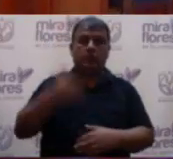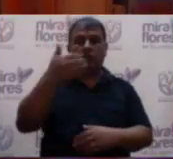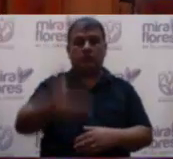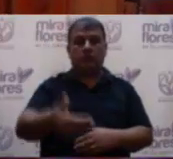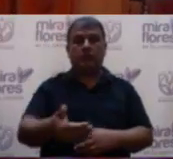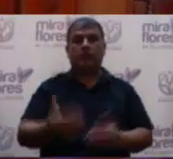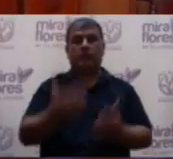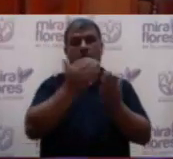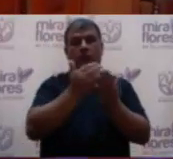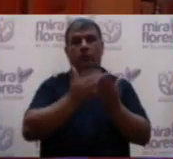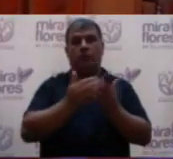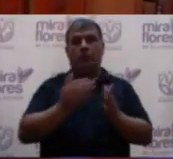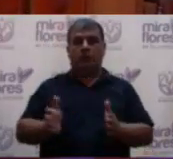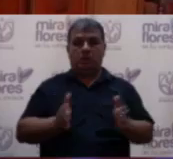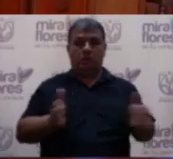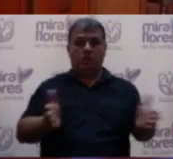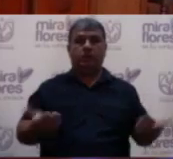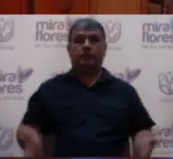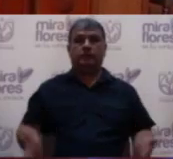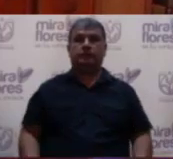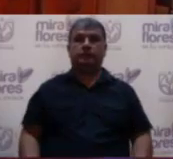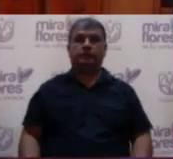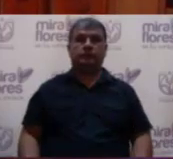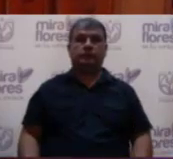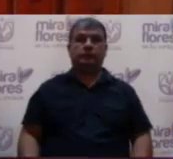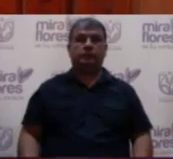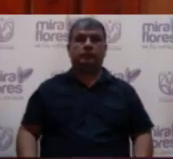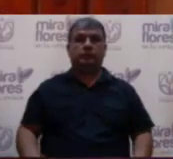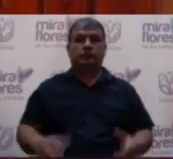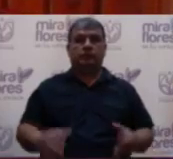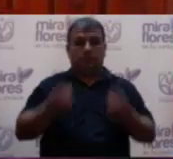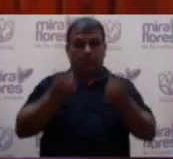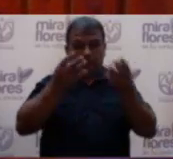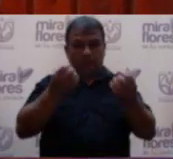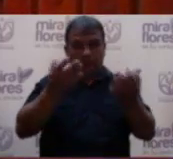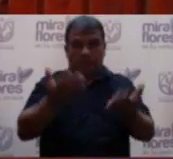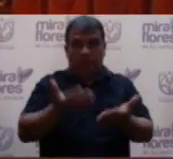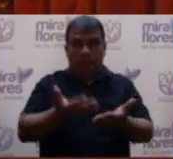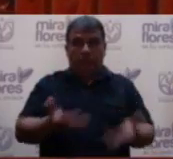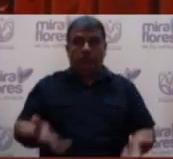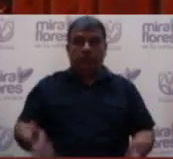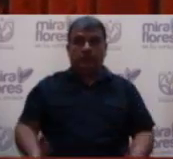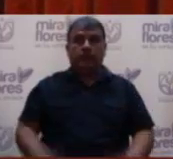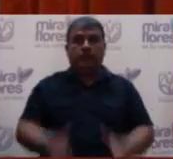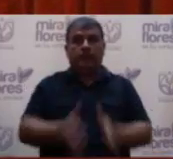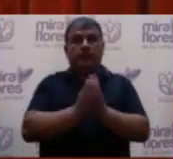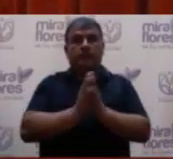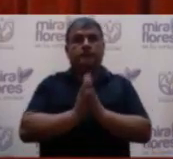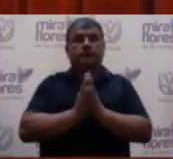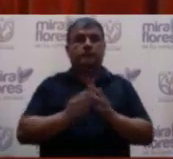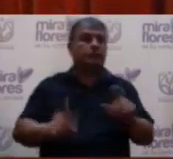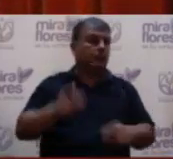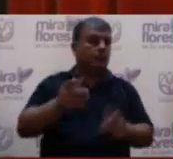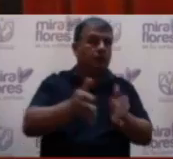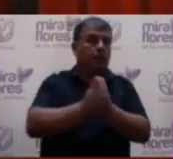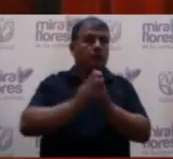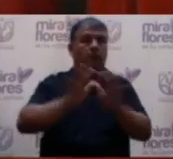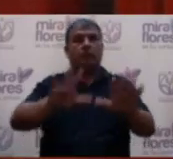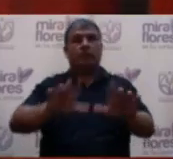a lo que es orden del día. Gracias. Siguiente punto, por favor. Estación, informes y pedidos. ¿Algún pedido por